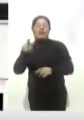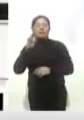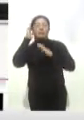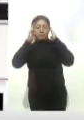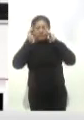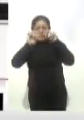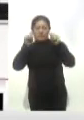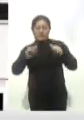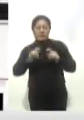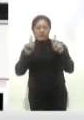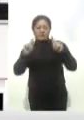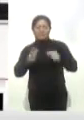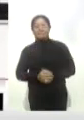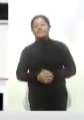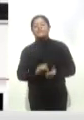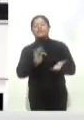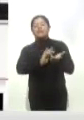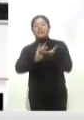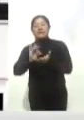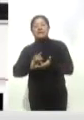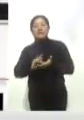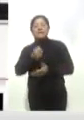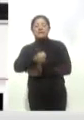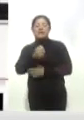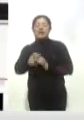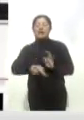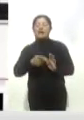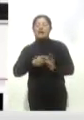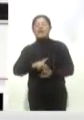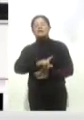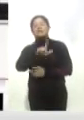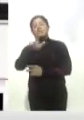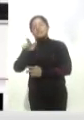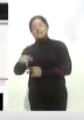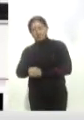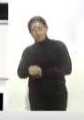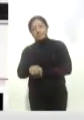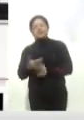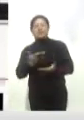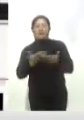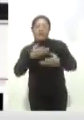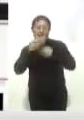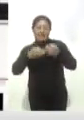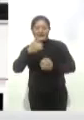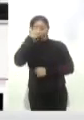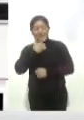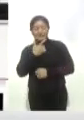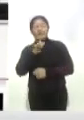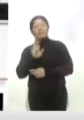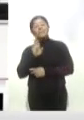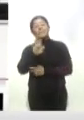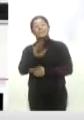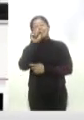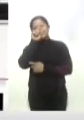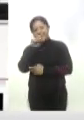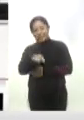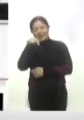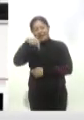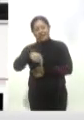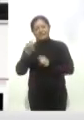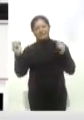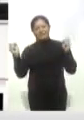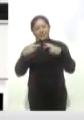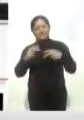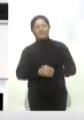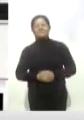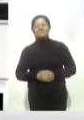Muchísimas gracias, Yacir. Te volvemos a saludar más tarde en la tercera emisión y dentro de ocho días nuevamente aquí. Así es, por aquí nos saludamos, Aislet.